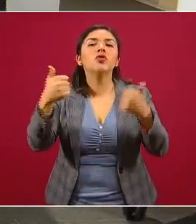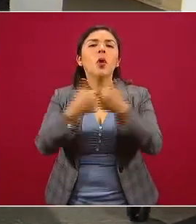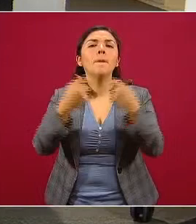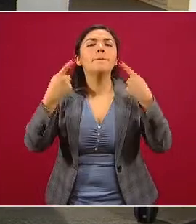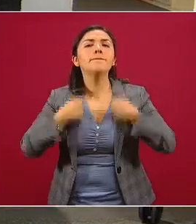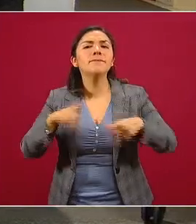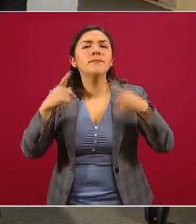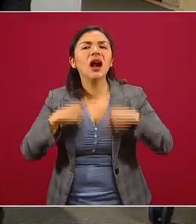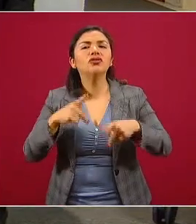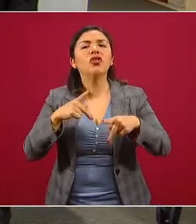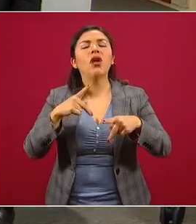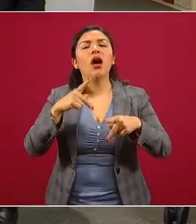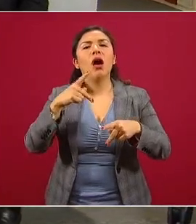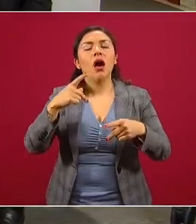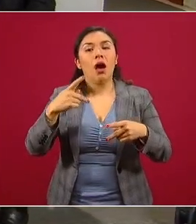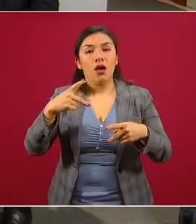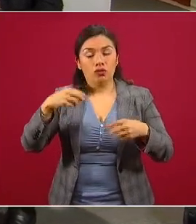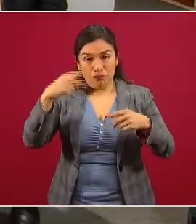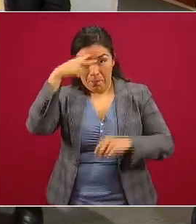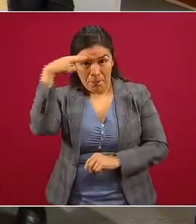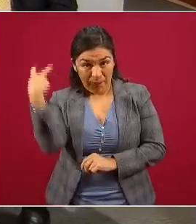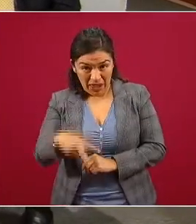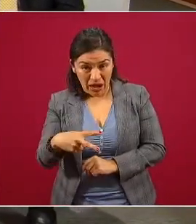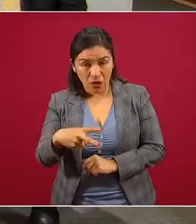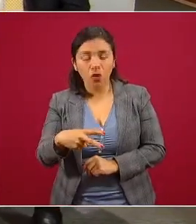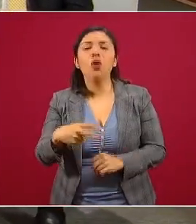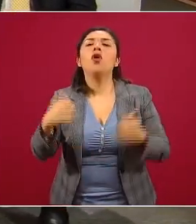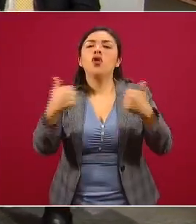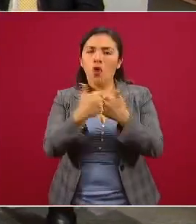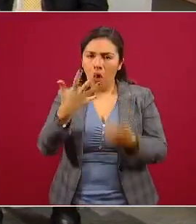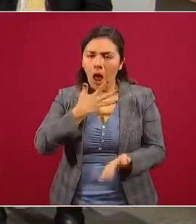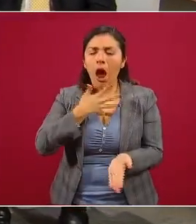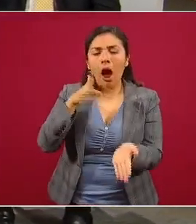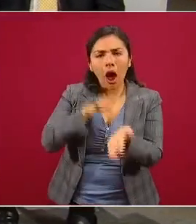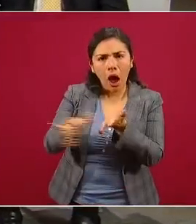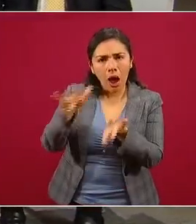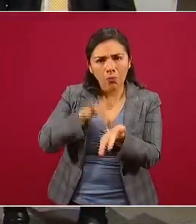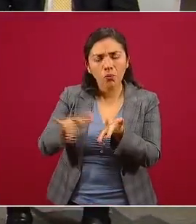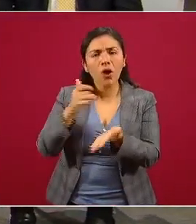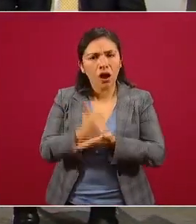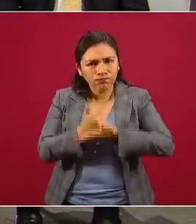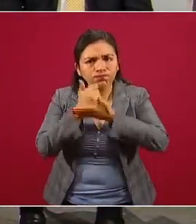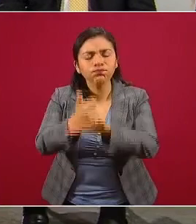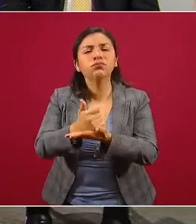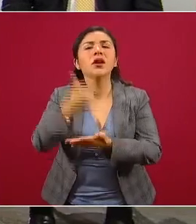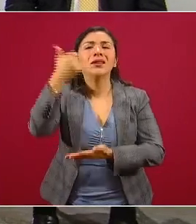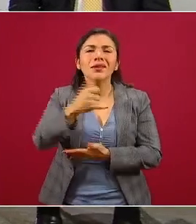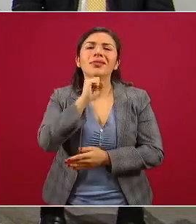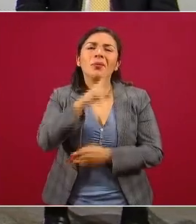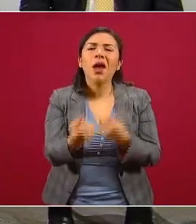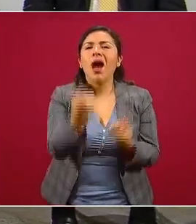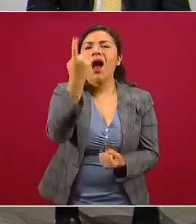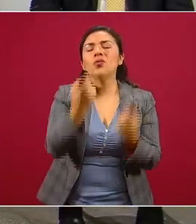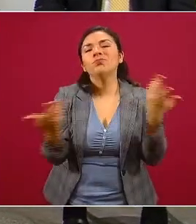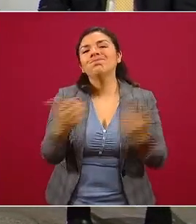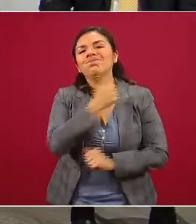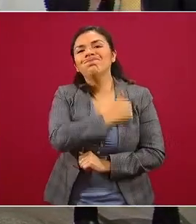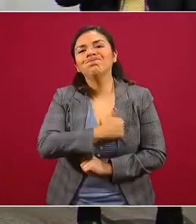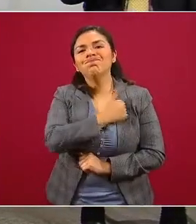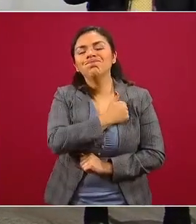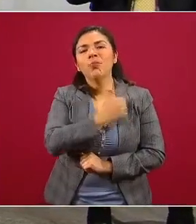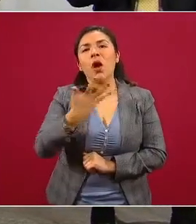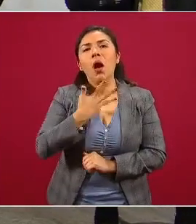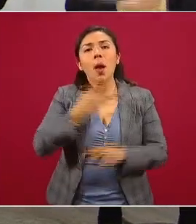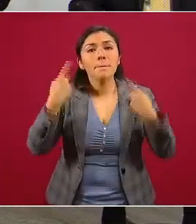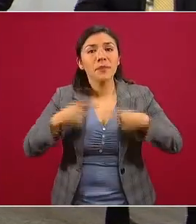paisanos que están siendo apoyados, auxiliados y también, desgraciadamente, paisanos